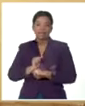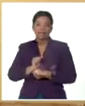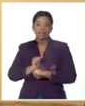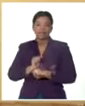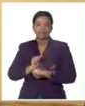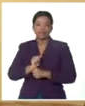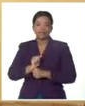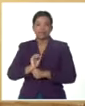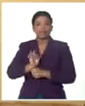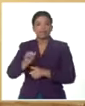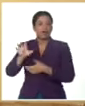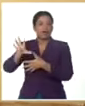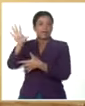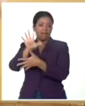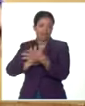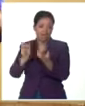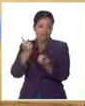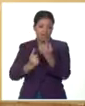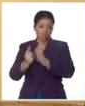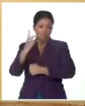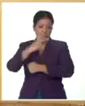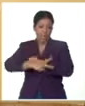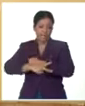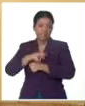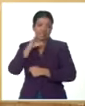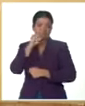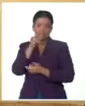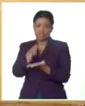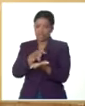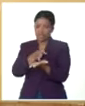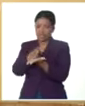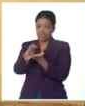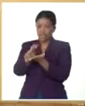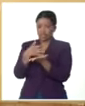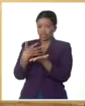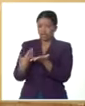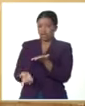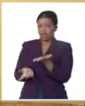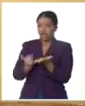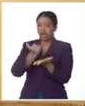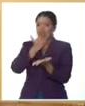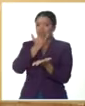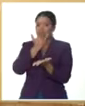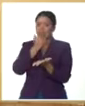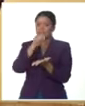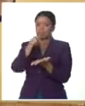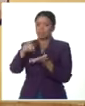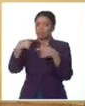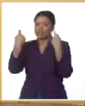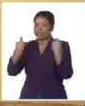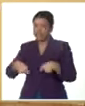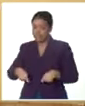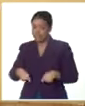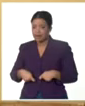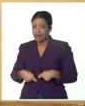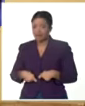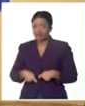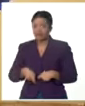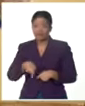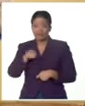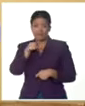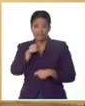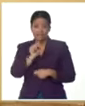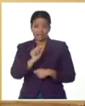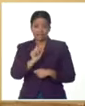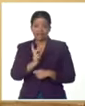Norte, en el cual se dice que se van a dirigir directamente a las causas que determinan la migración, y por ellas se entiende aquellas